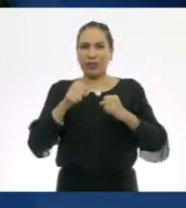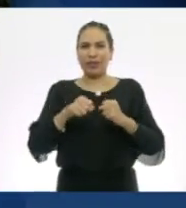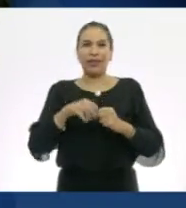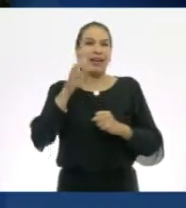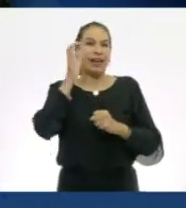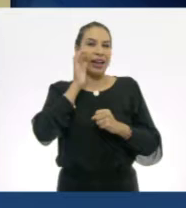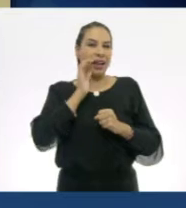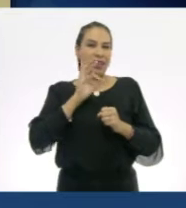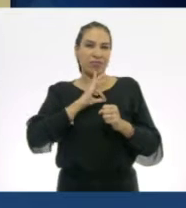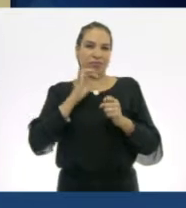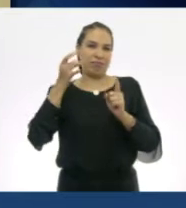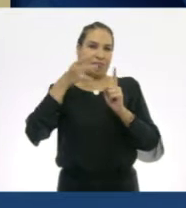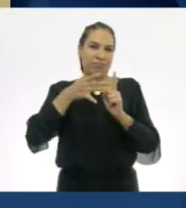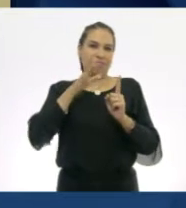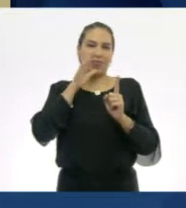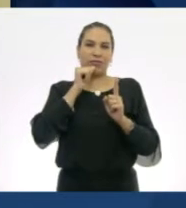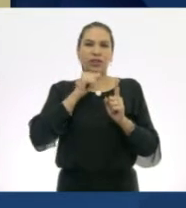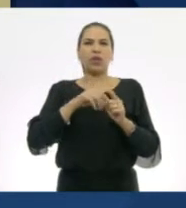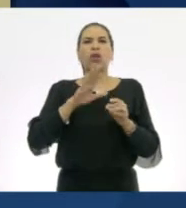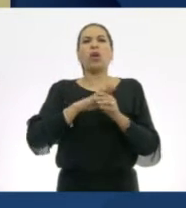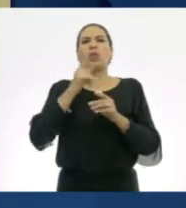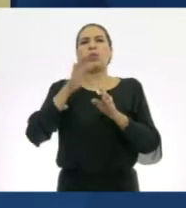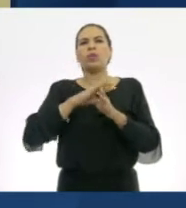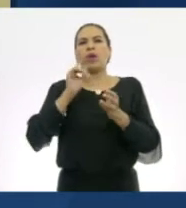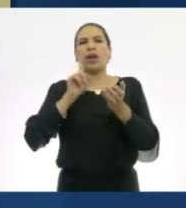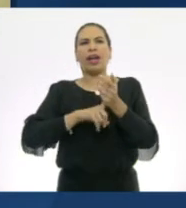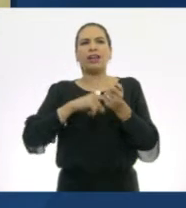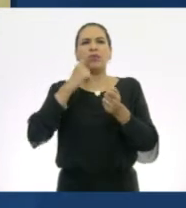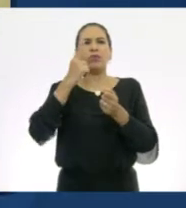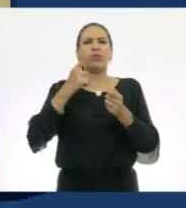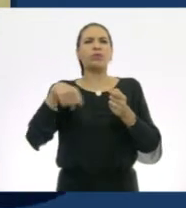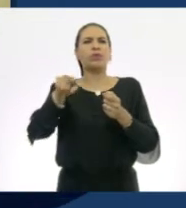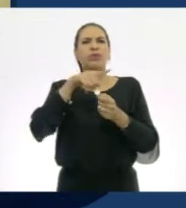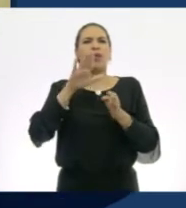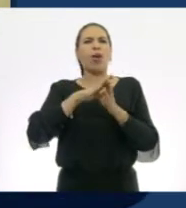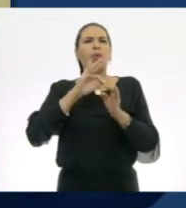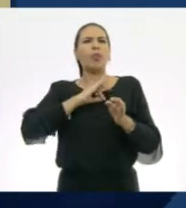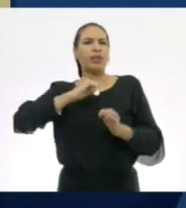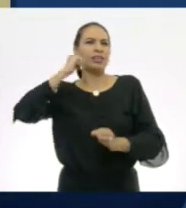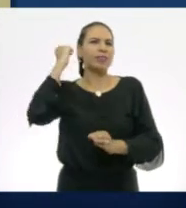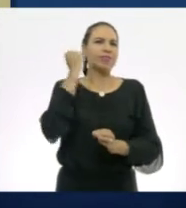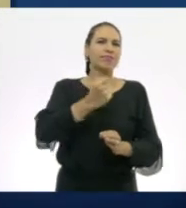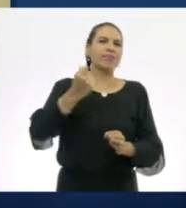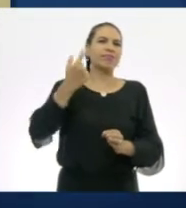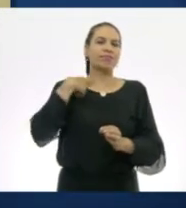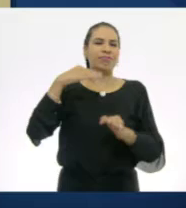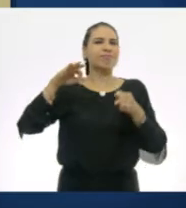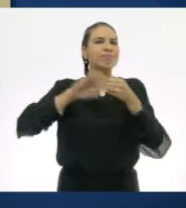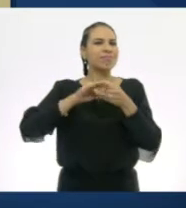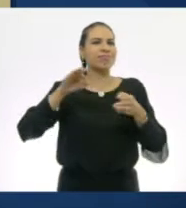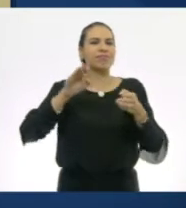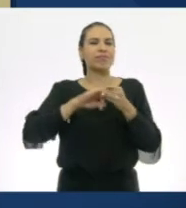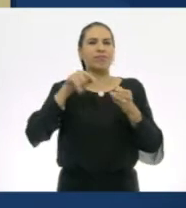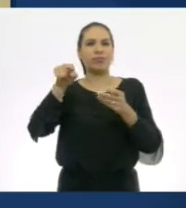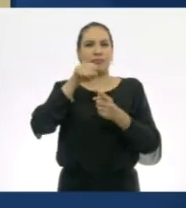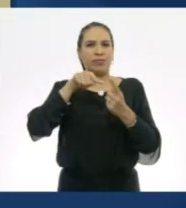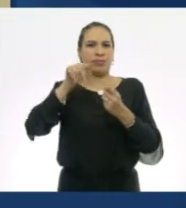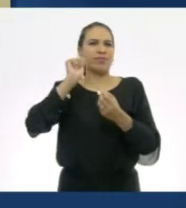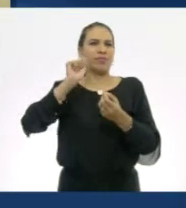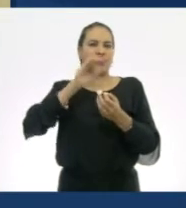Casi. Un pequeño cazador se convirtió en una amenaza constante. Un